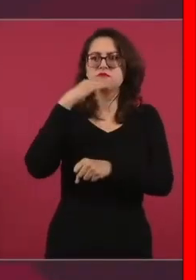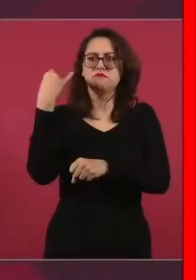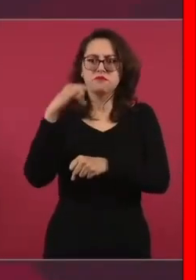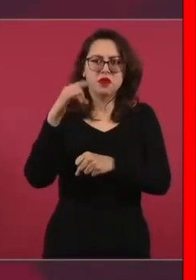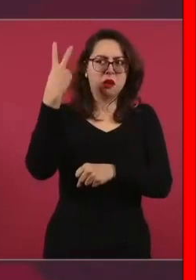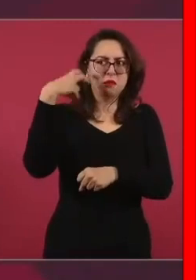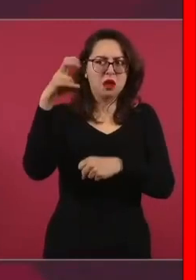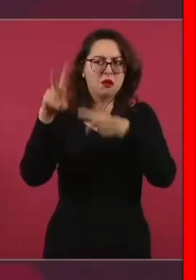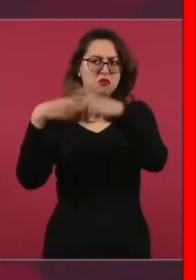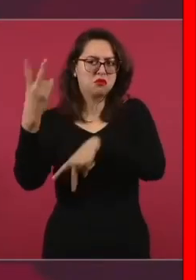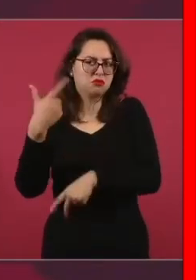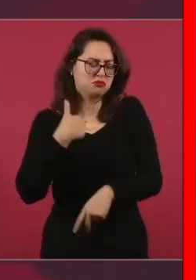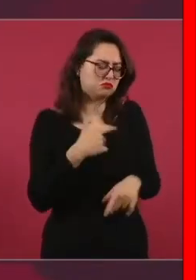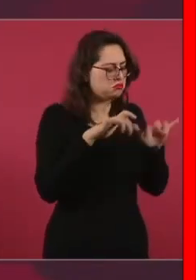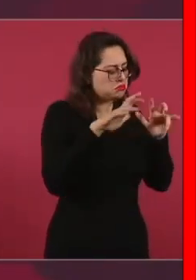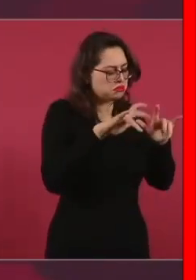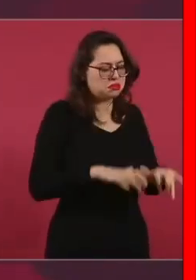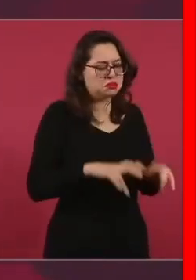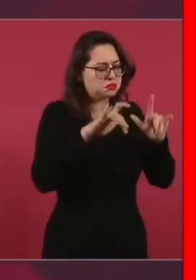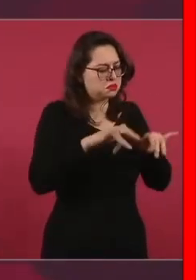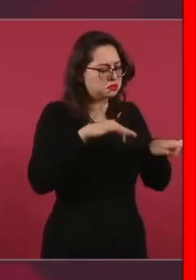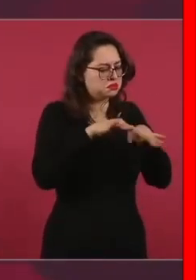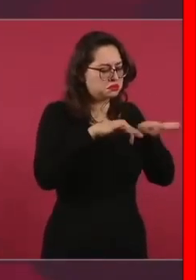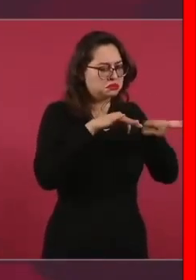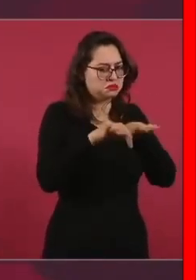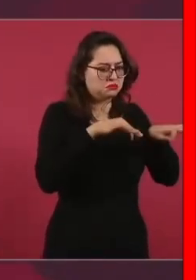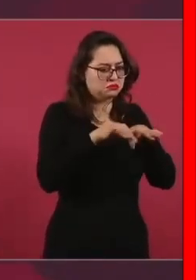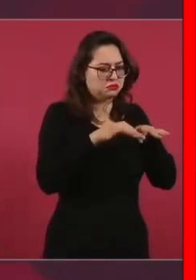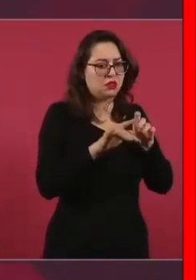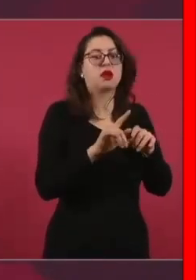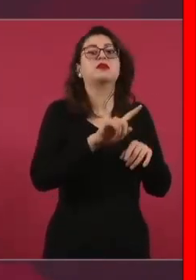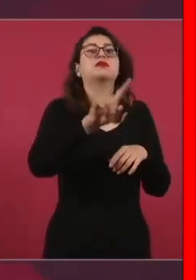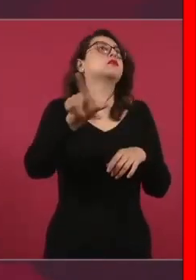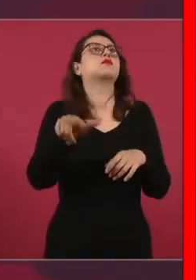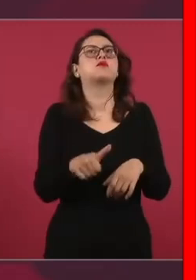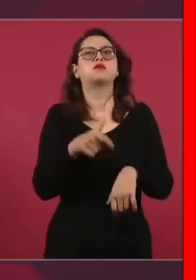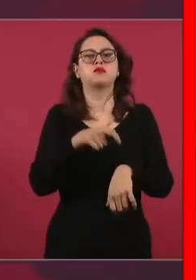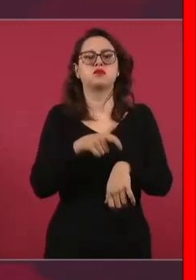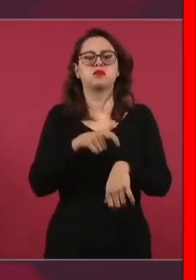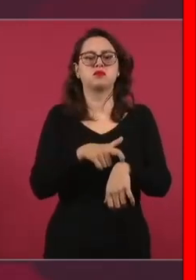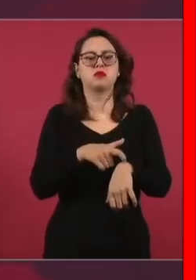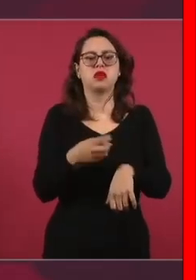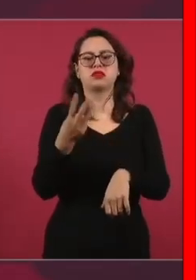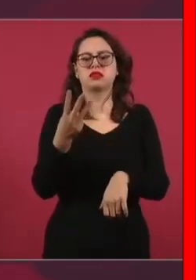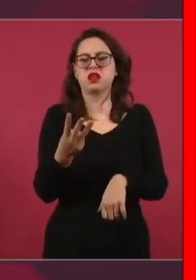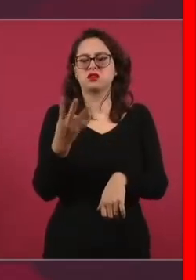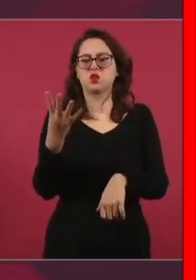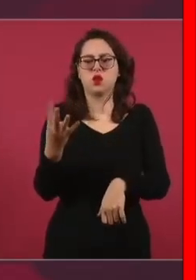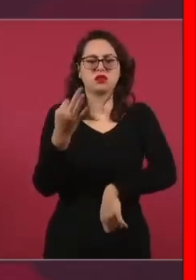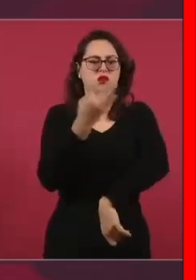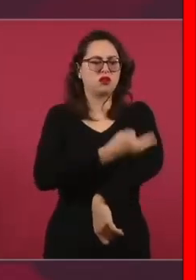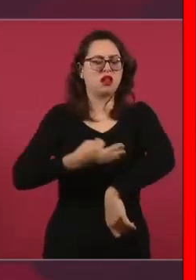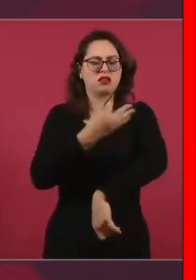me empecé a enterar por las redes, como a las 3, 4 de la tarde,